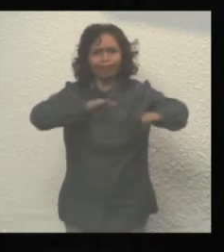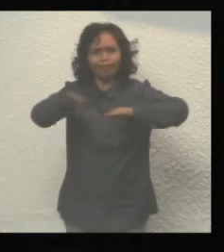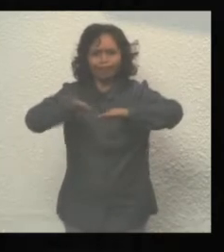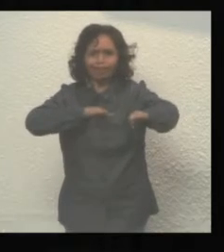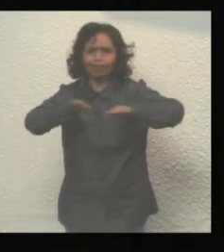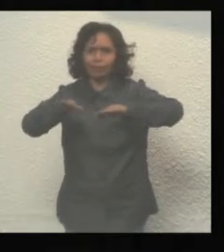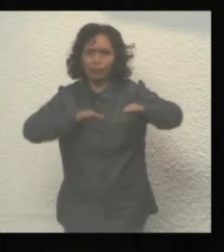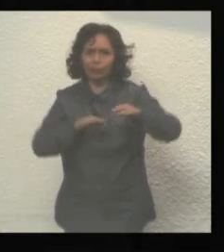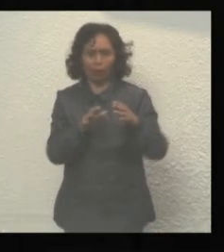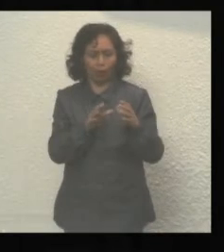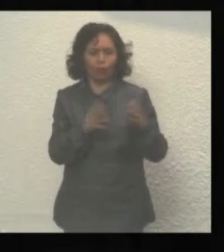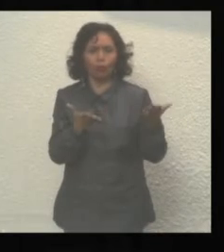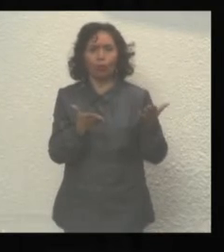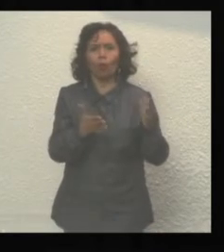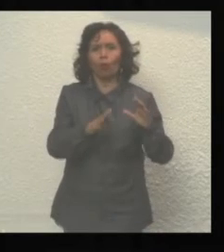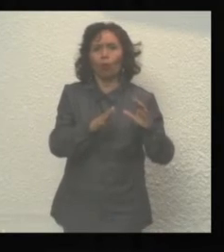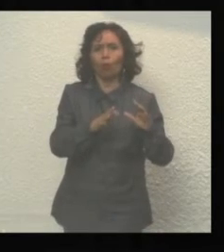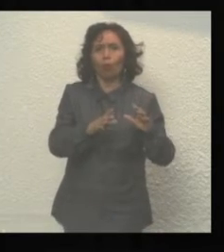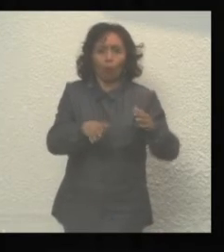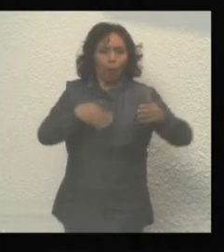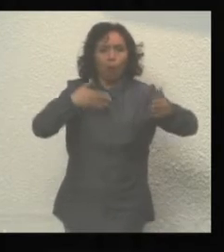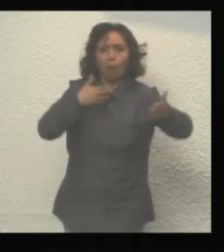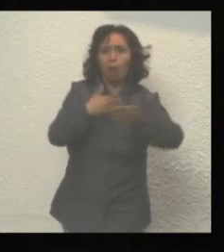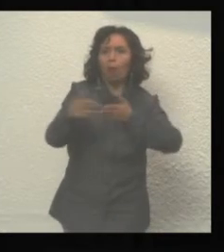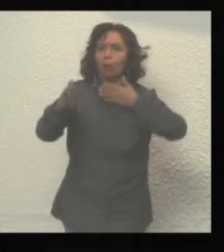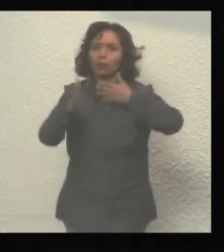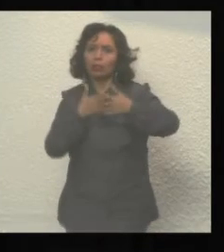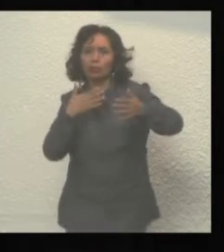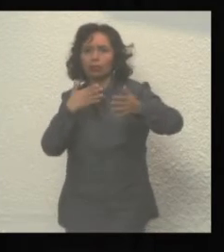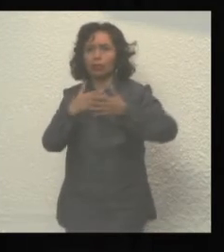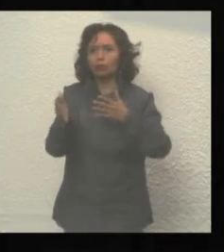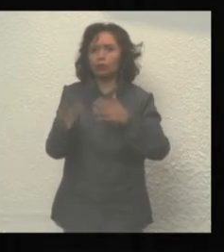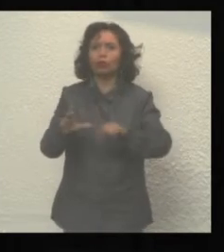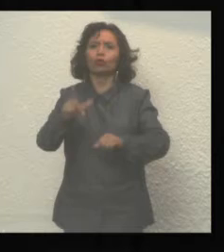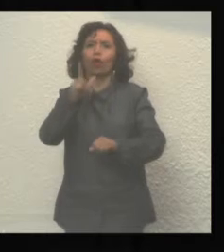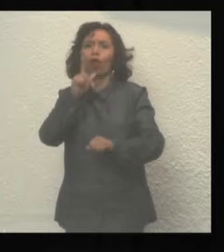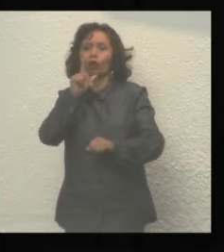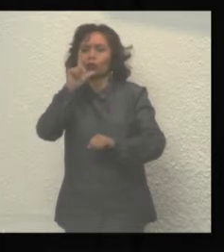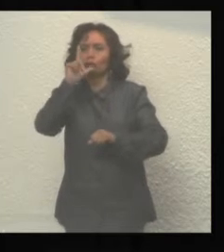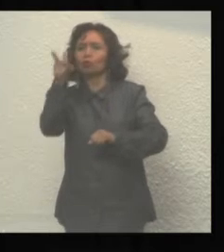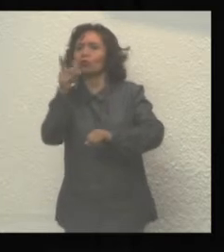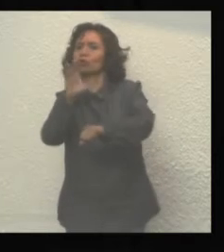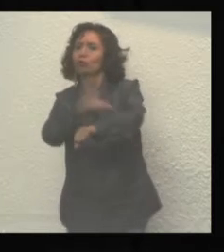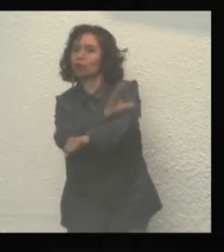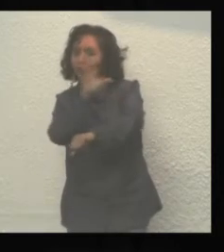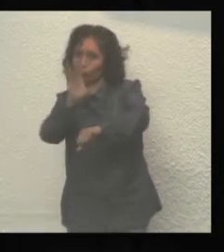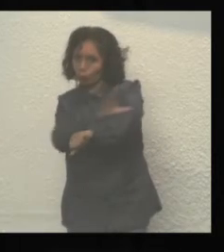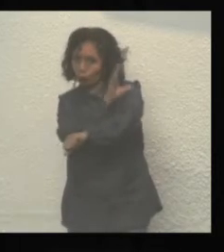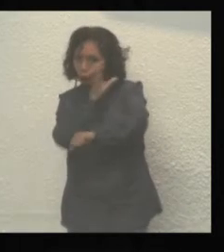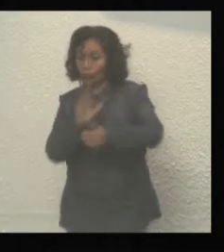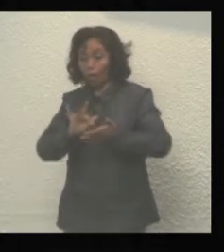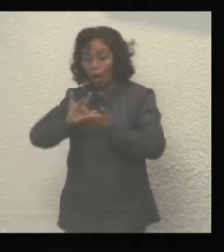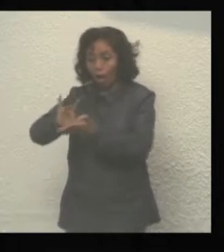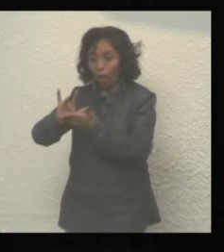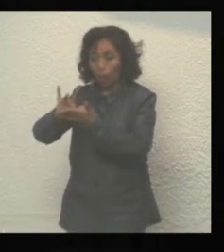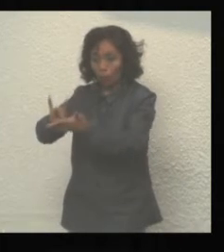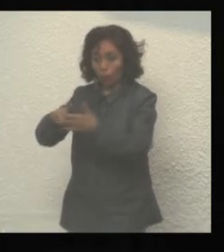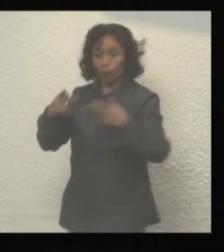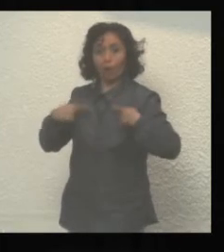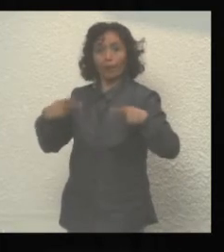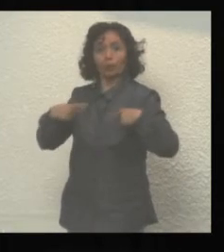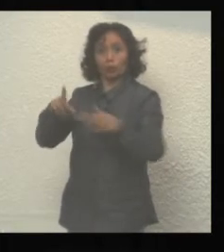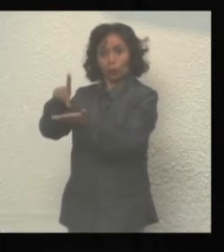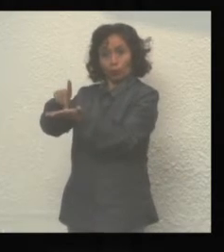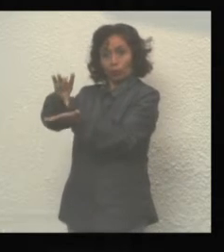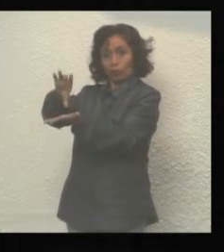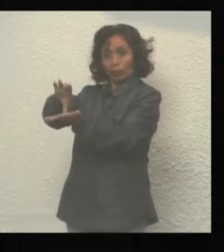módulos comunitarios, modernización del servicio de alumbrado público, infraestructura de apoyo para personas con